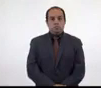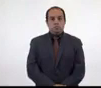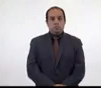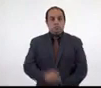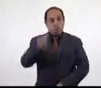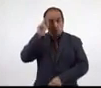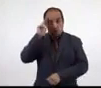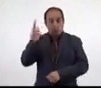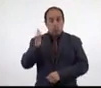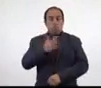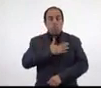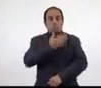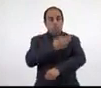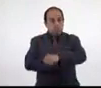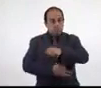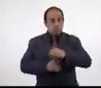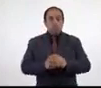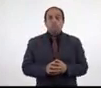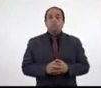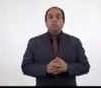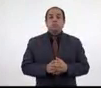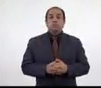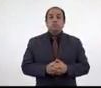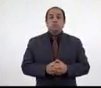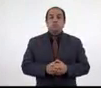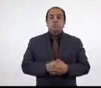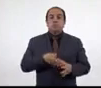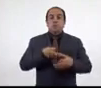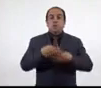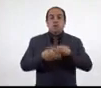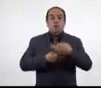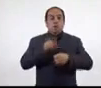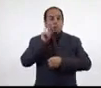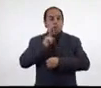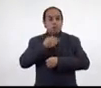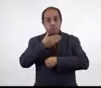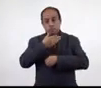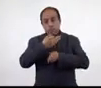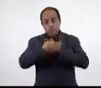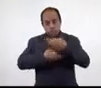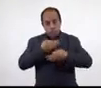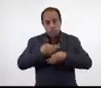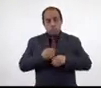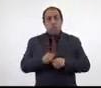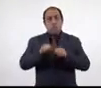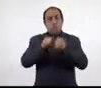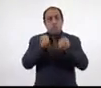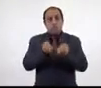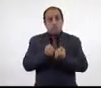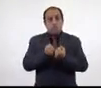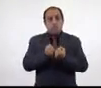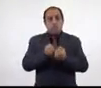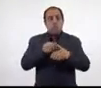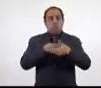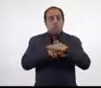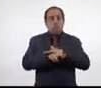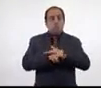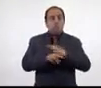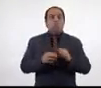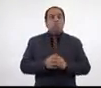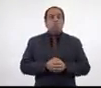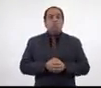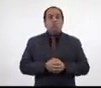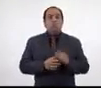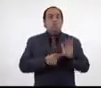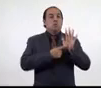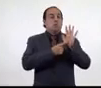Hola, buenas tardes a todas y a todos. Por parte del sistema de transporte colectivo, les voy